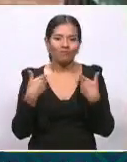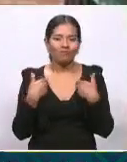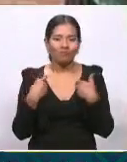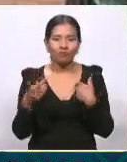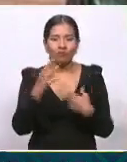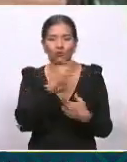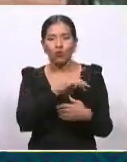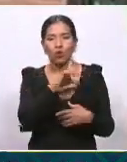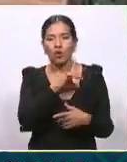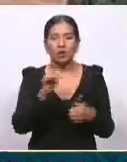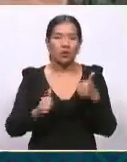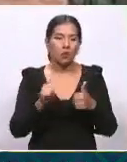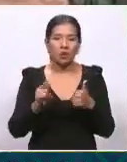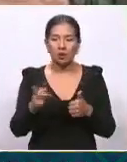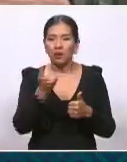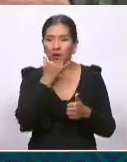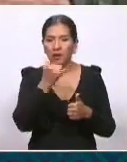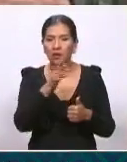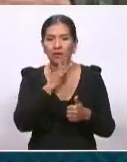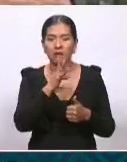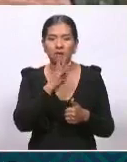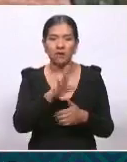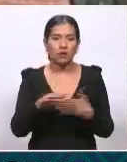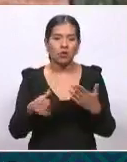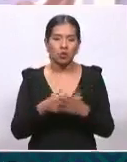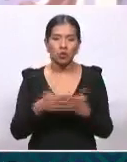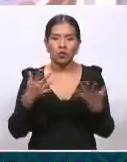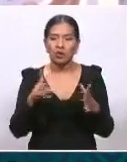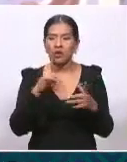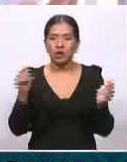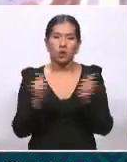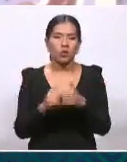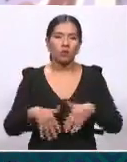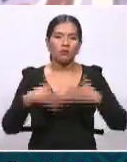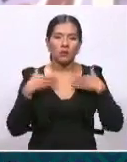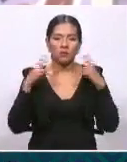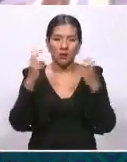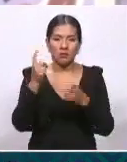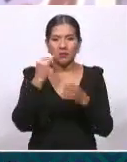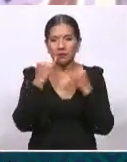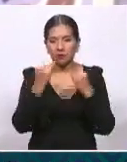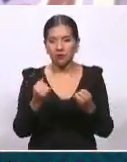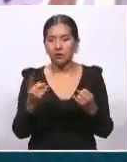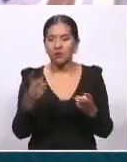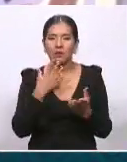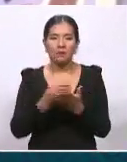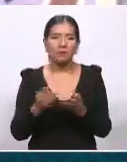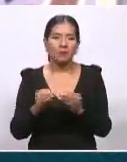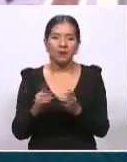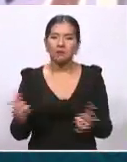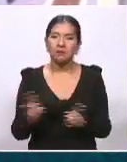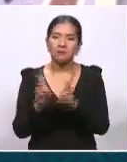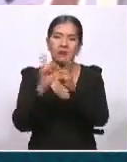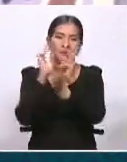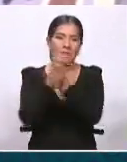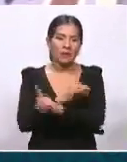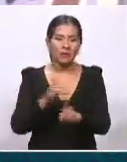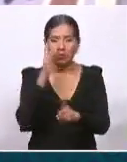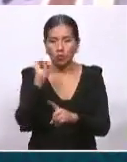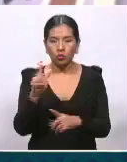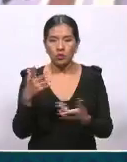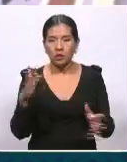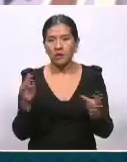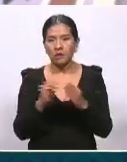hablar de su de que están viviendo en una dictadura Que viva la democracia cuando ellos son los primeros